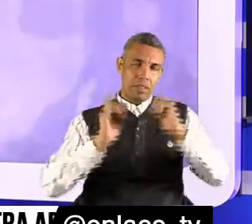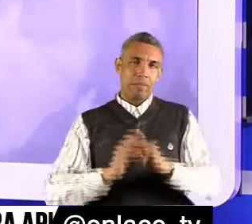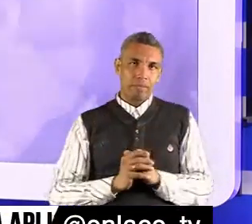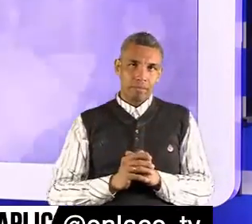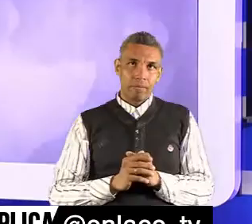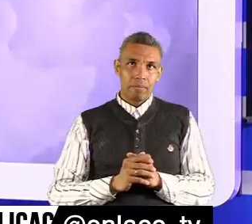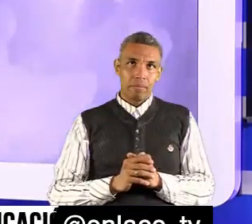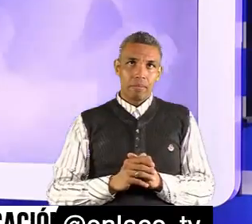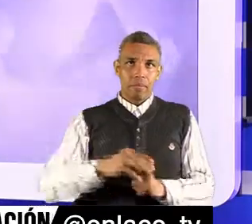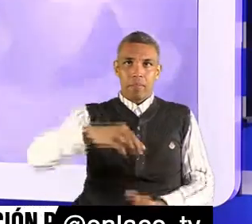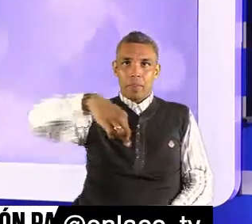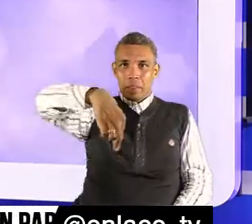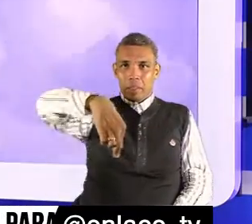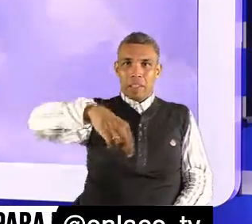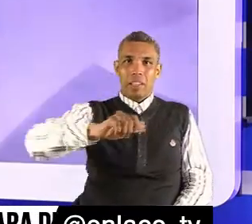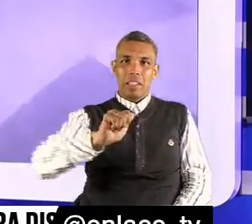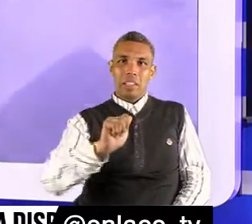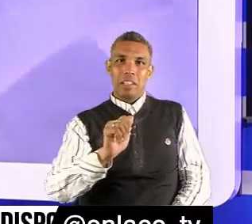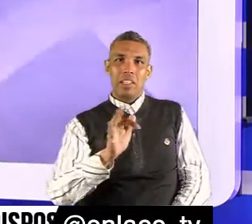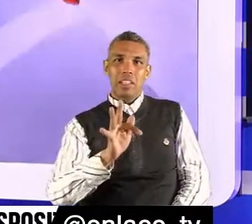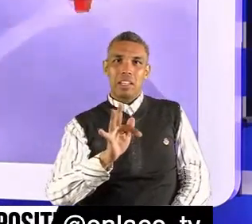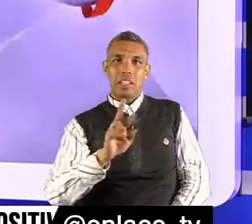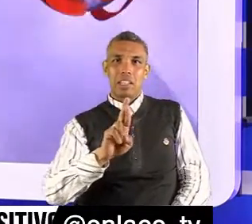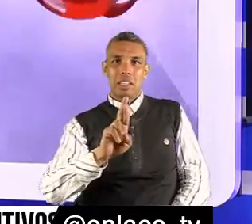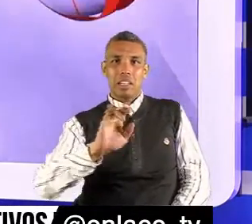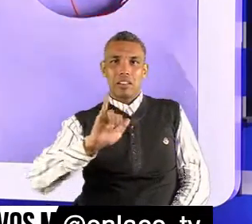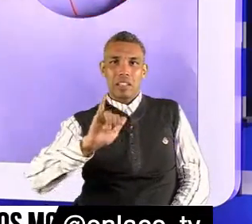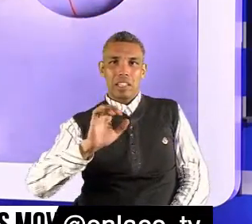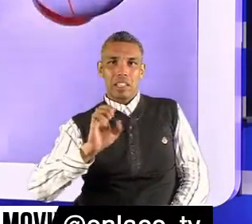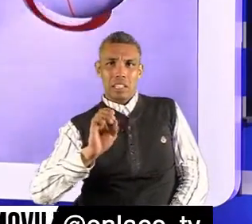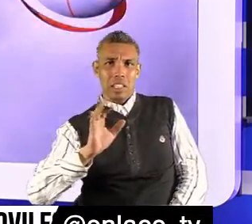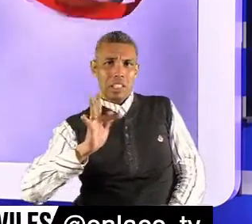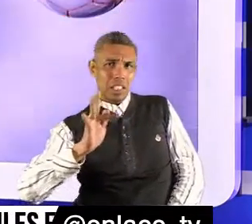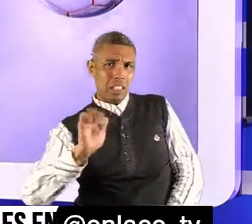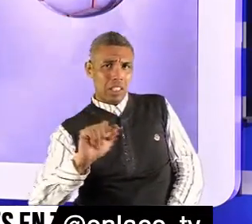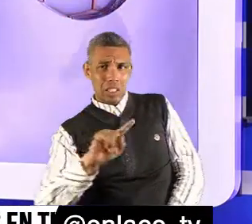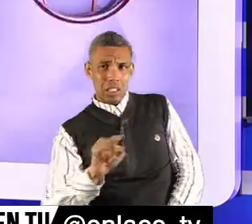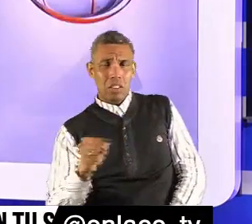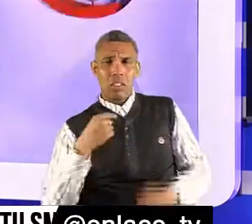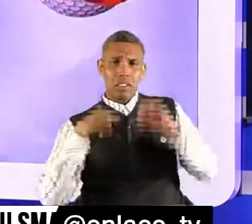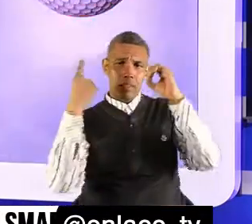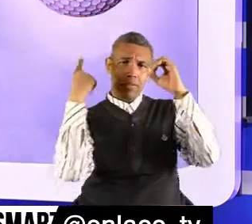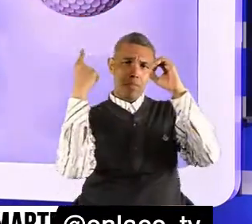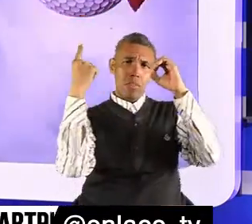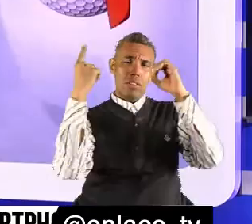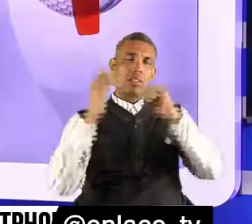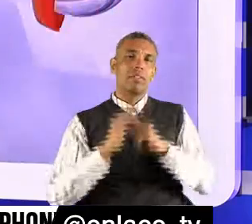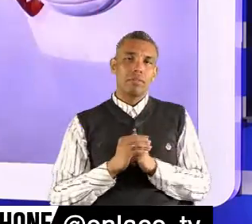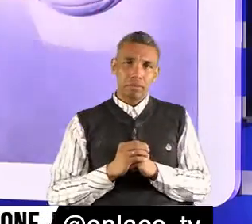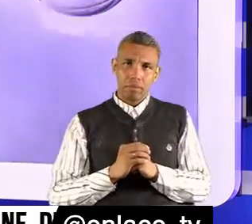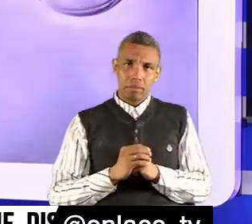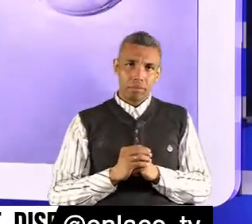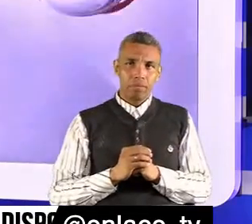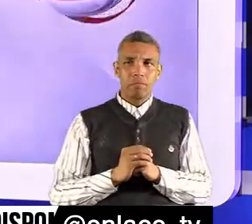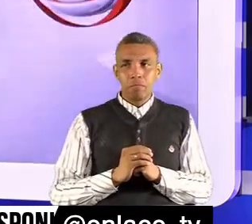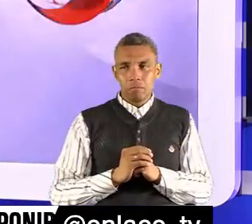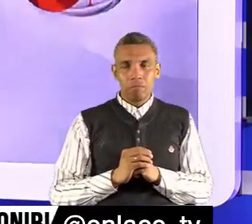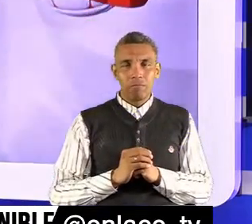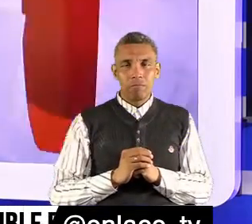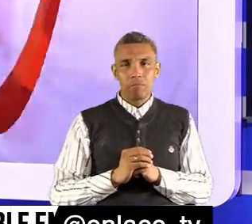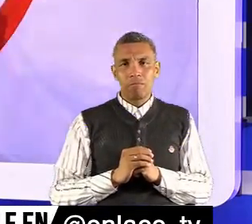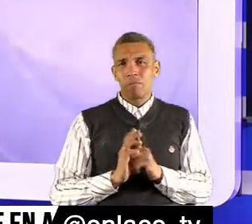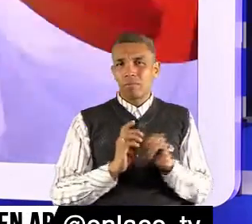había ganado de visitante, fue el primero que le ganó Alianza. 1-0, el equipo de nuestra ciudad continúa de último, 7